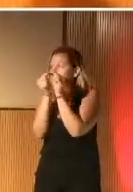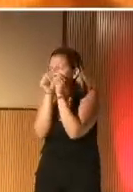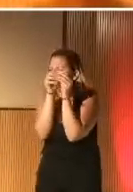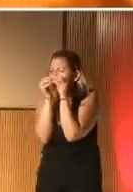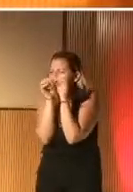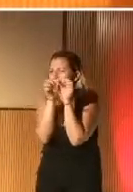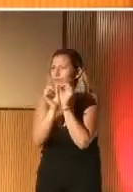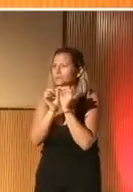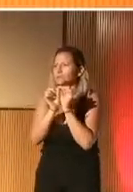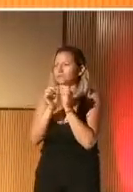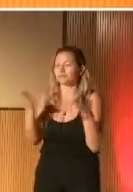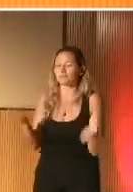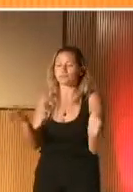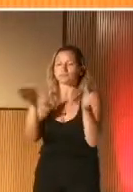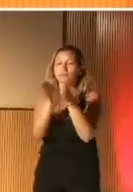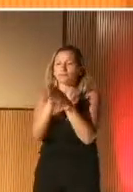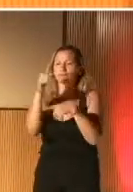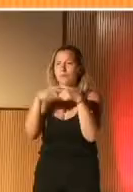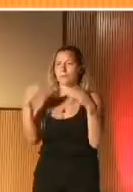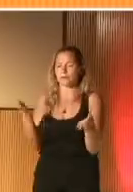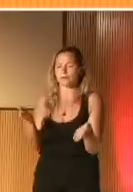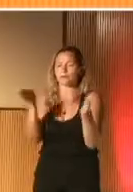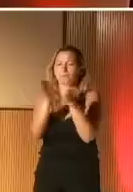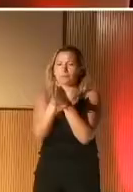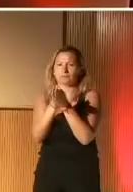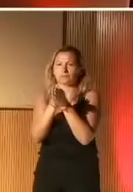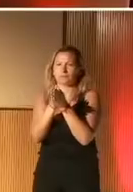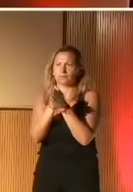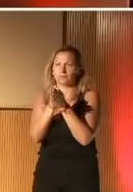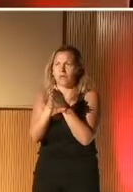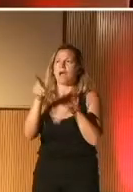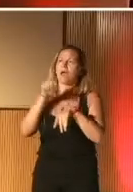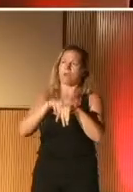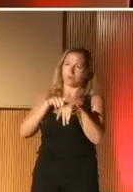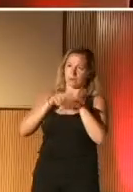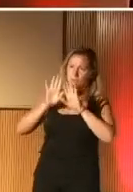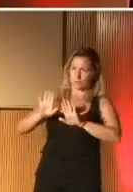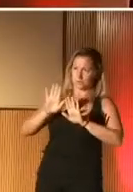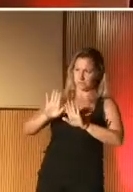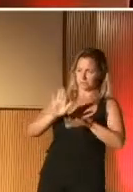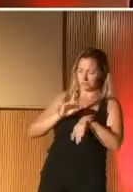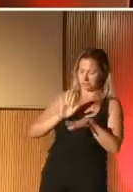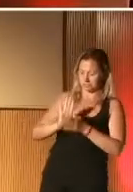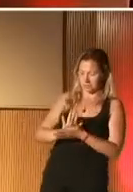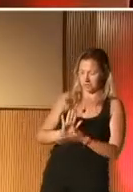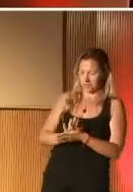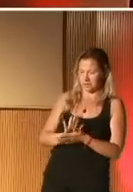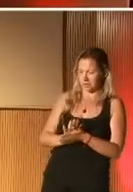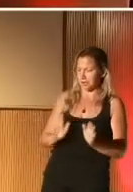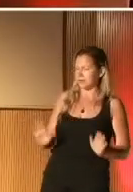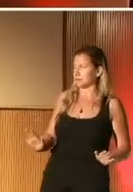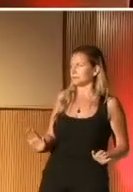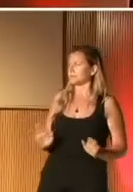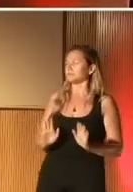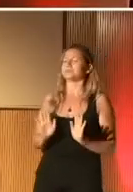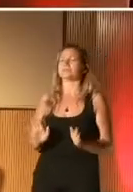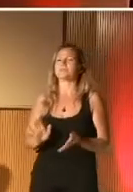vamos a doblarlo por la mitad todas las veces que podáis. Hay tiempo, no está Guillermo, hay tiempo.